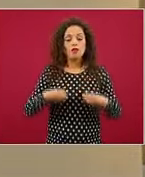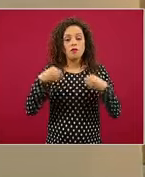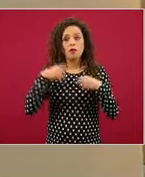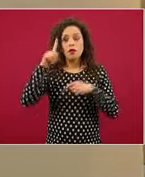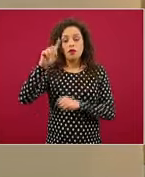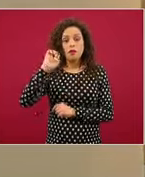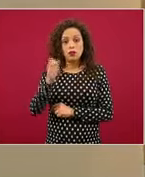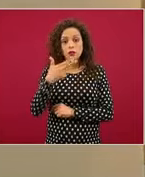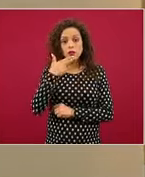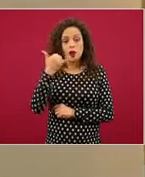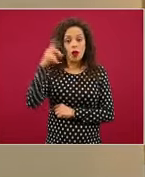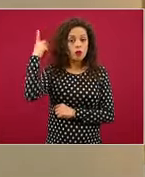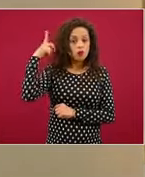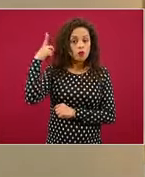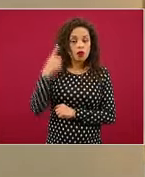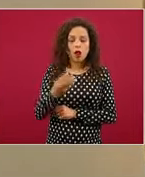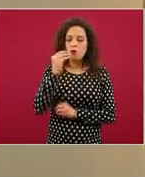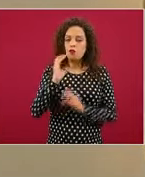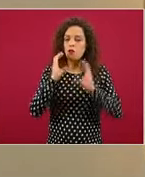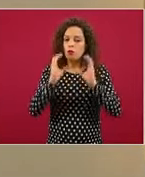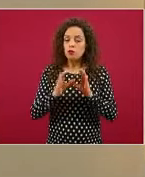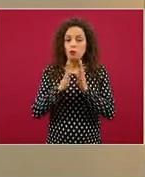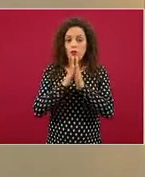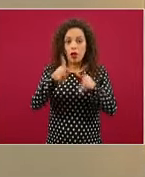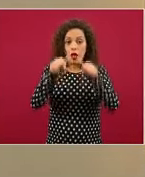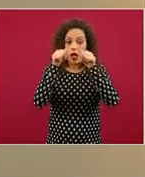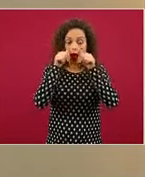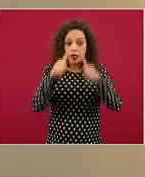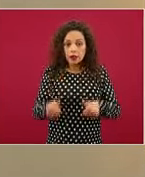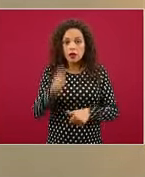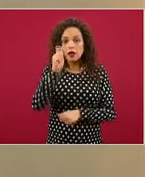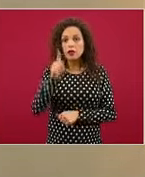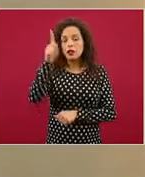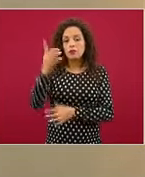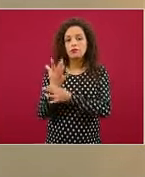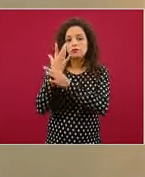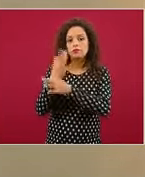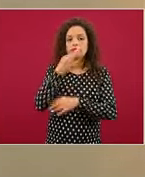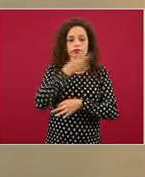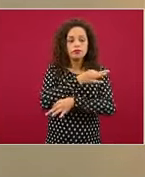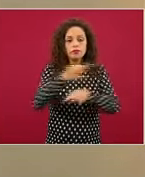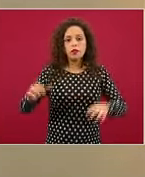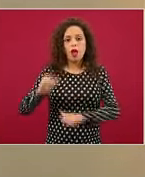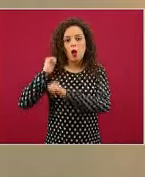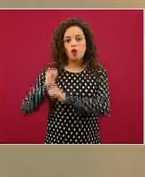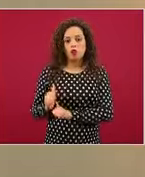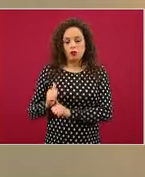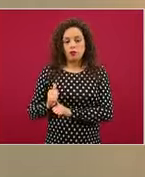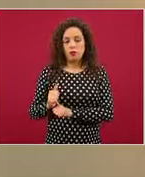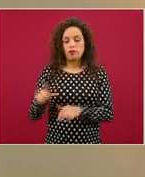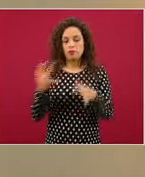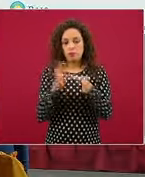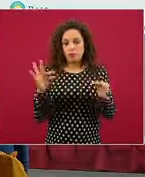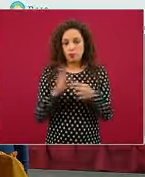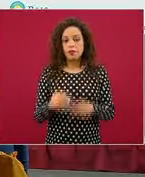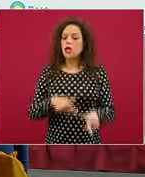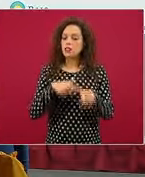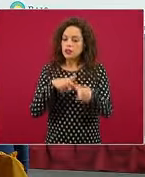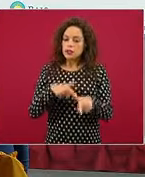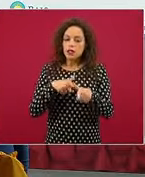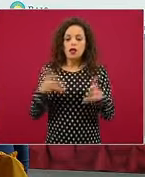Durango, mucha atención a las intervenciones que sus autoridades sanitarias continúan y estarán realizando